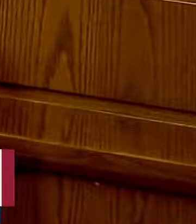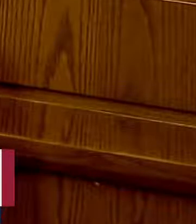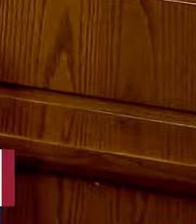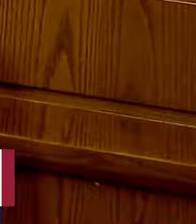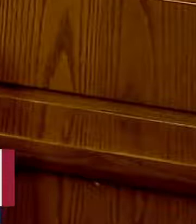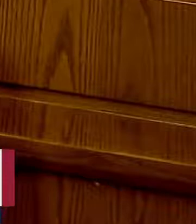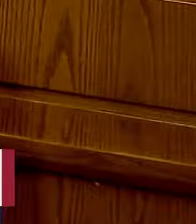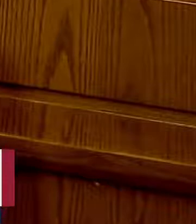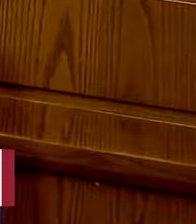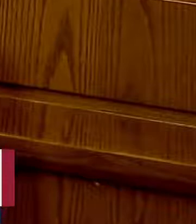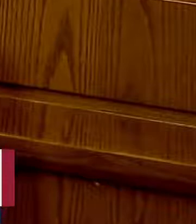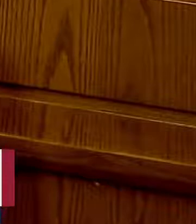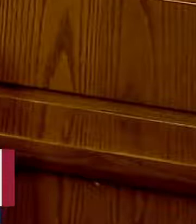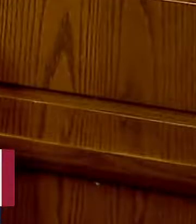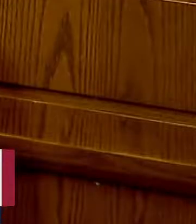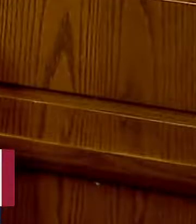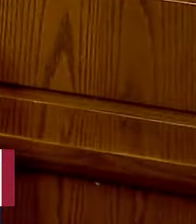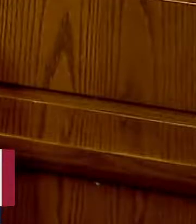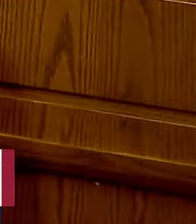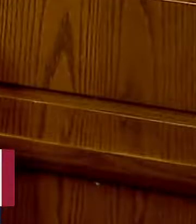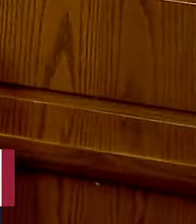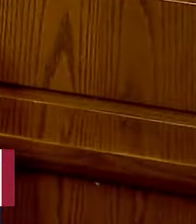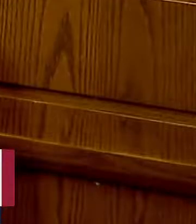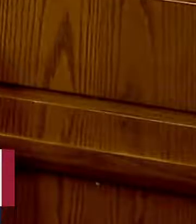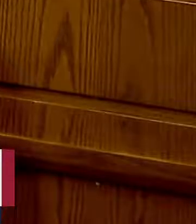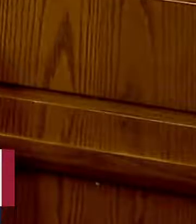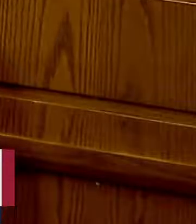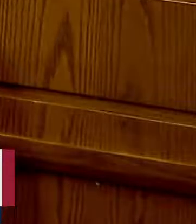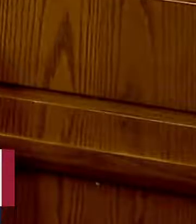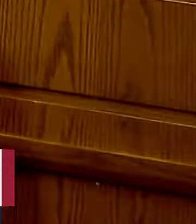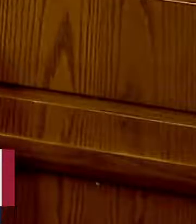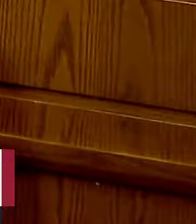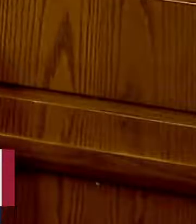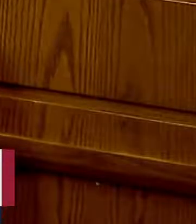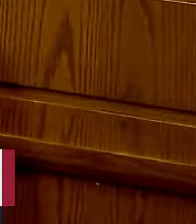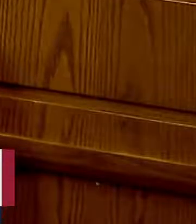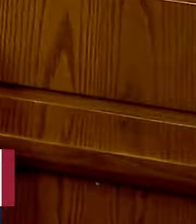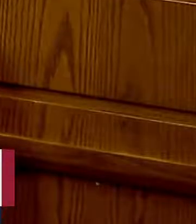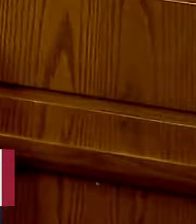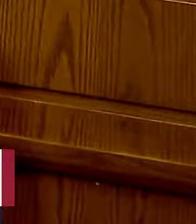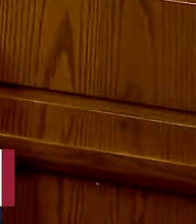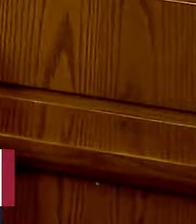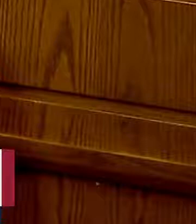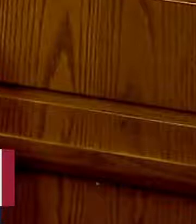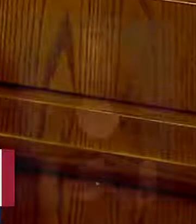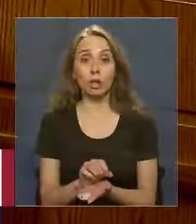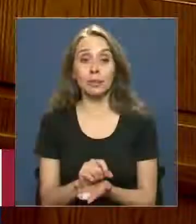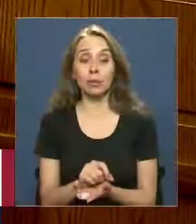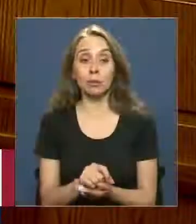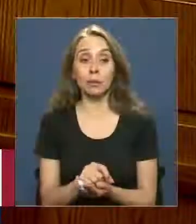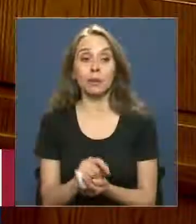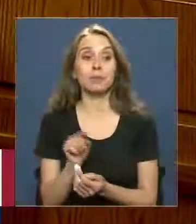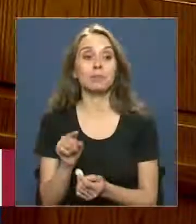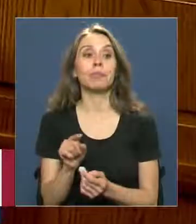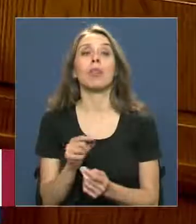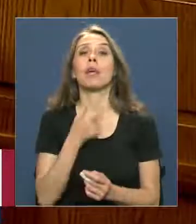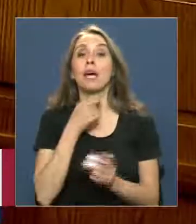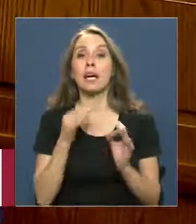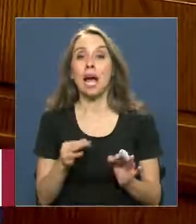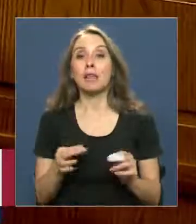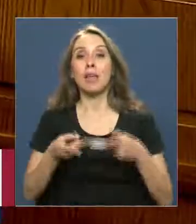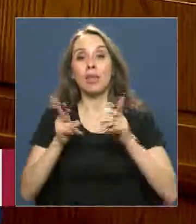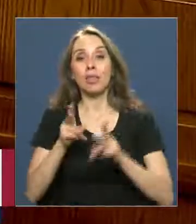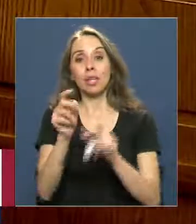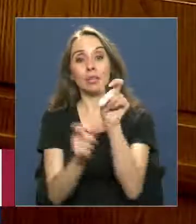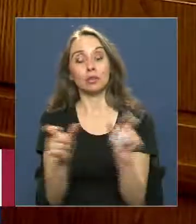Cuando se debate y se solicita que los estados, que los gobiernos jueguen roles principales para garantizar derechos de los